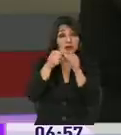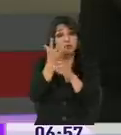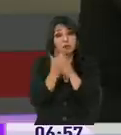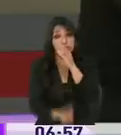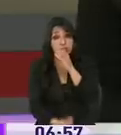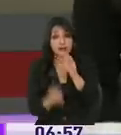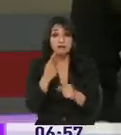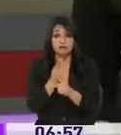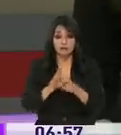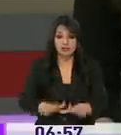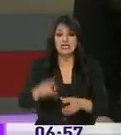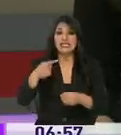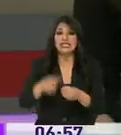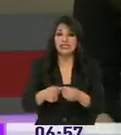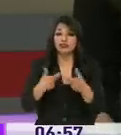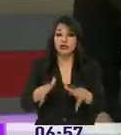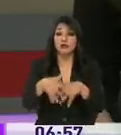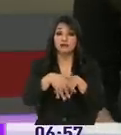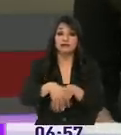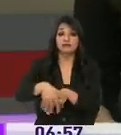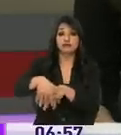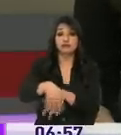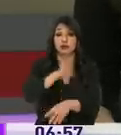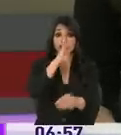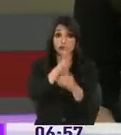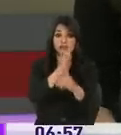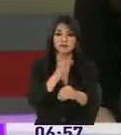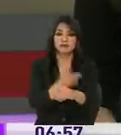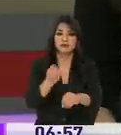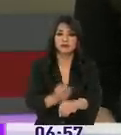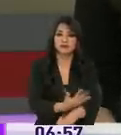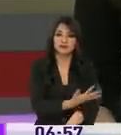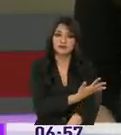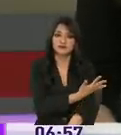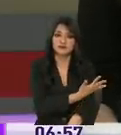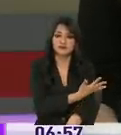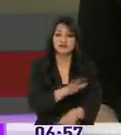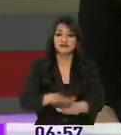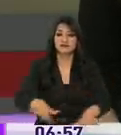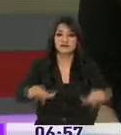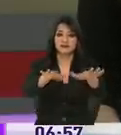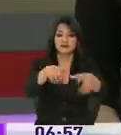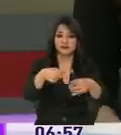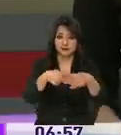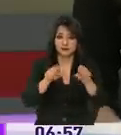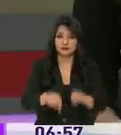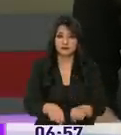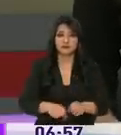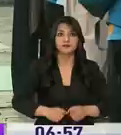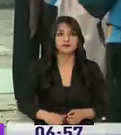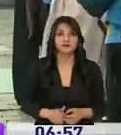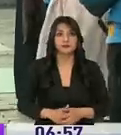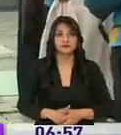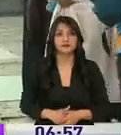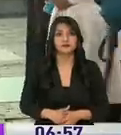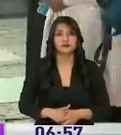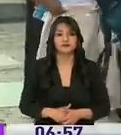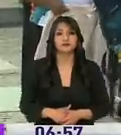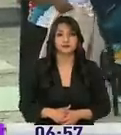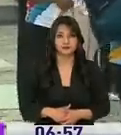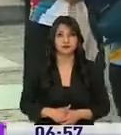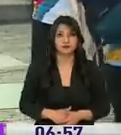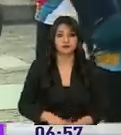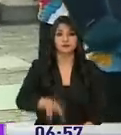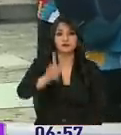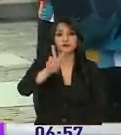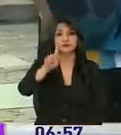que en Quito se realizó una caminata con el fin de sensibilizar a la ciudadanía. Cada 21